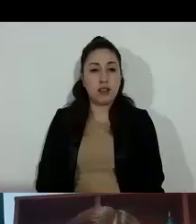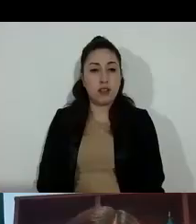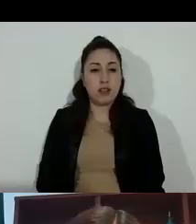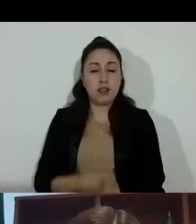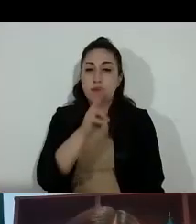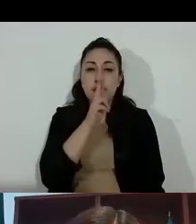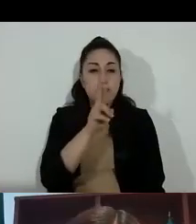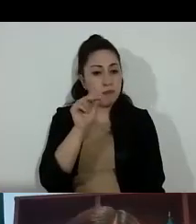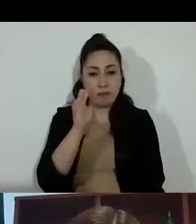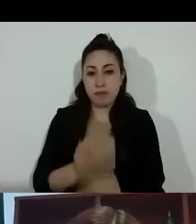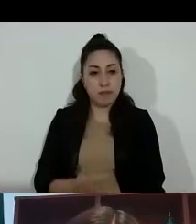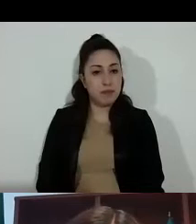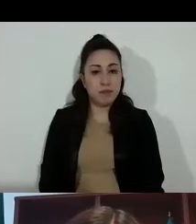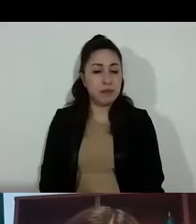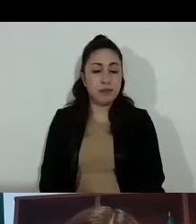en contra.